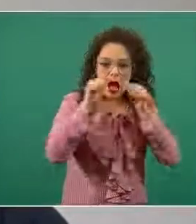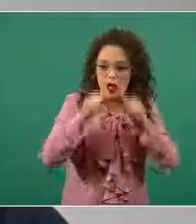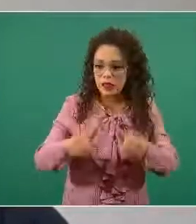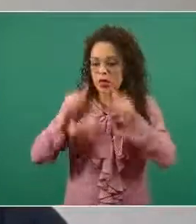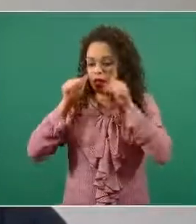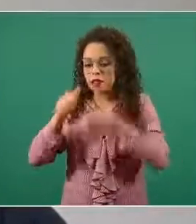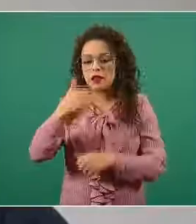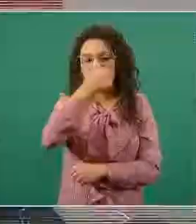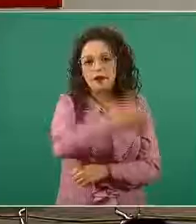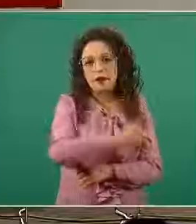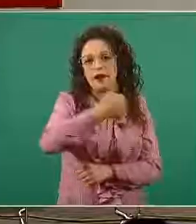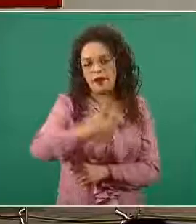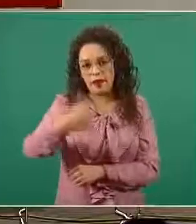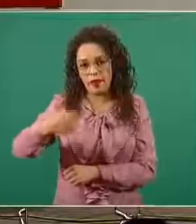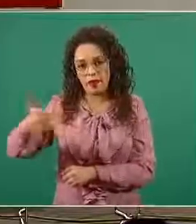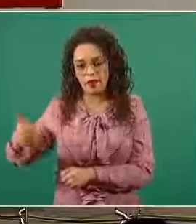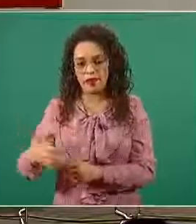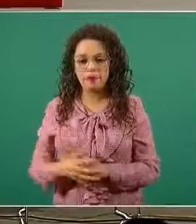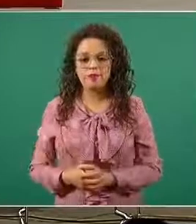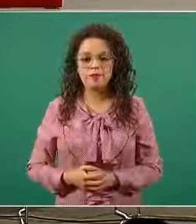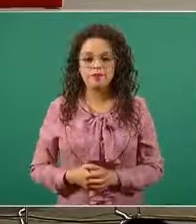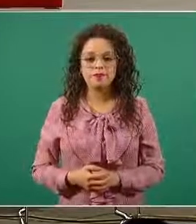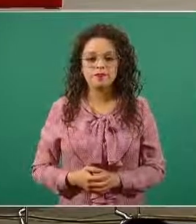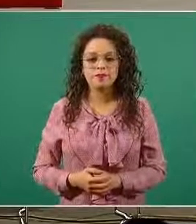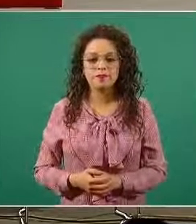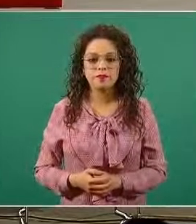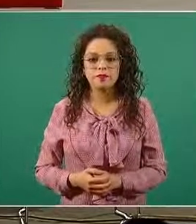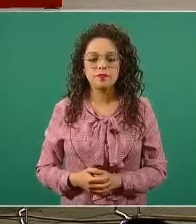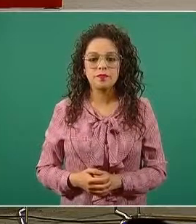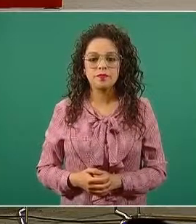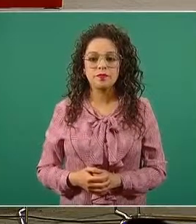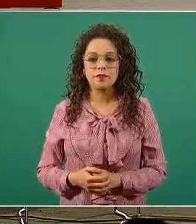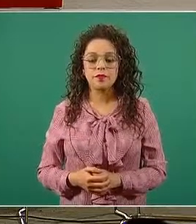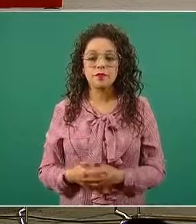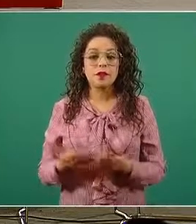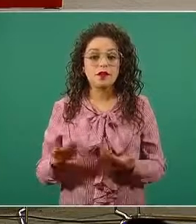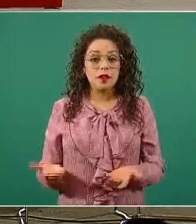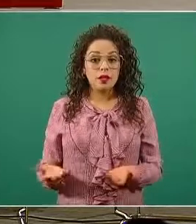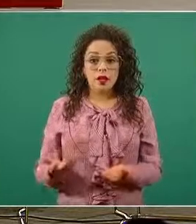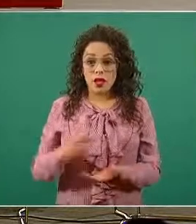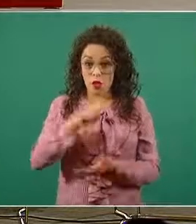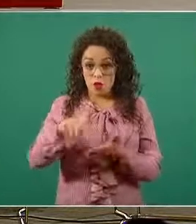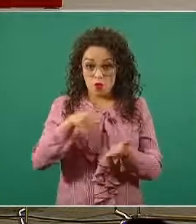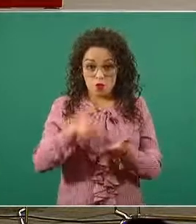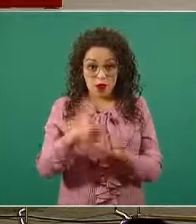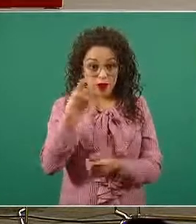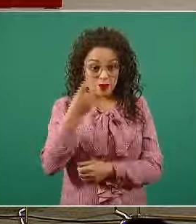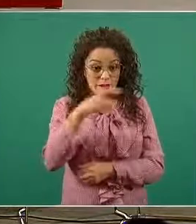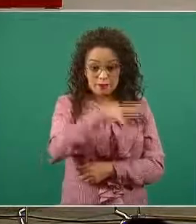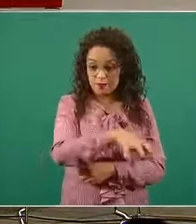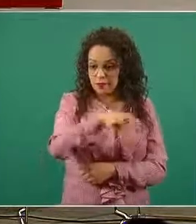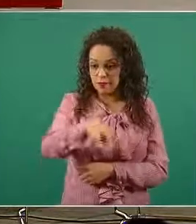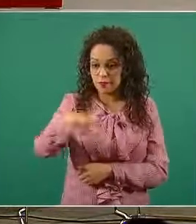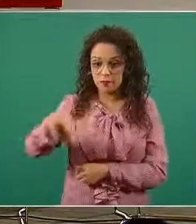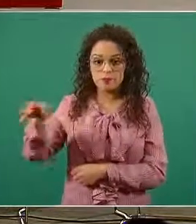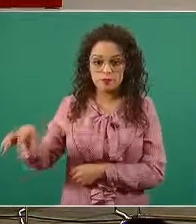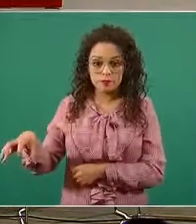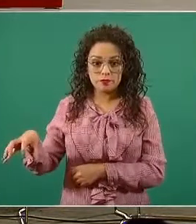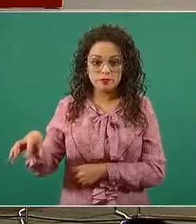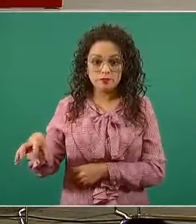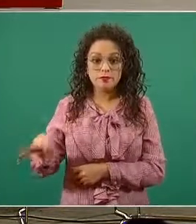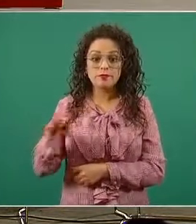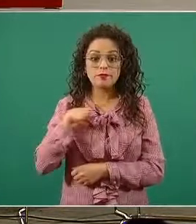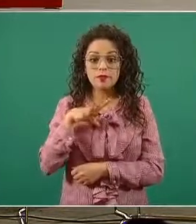también a su vez se suma al hecho de que en muchas de estas localidades no necesariamente hay cobertura